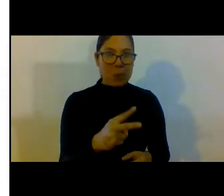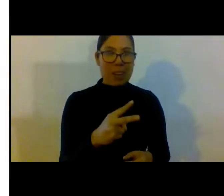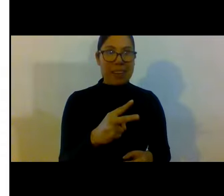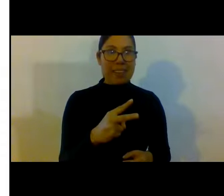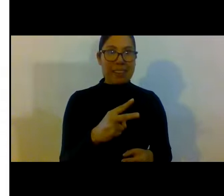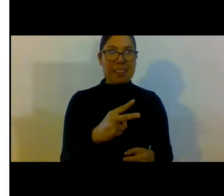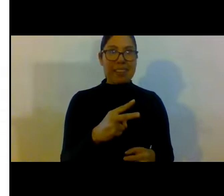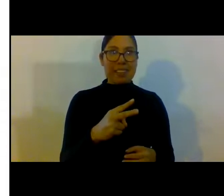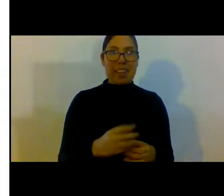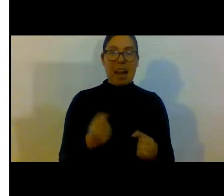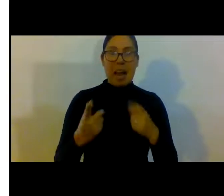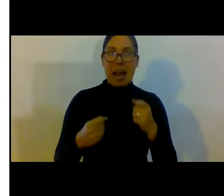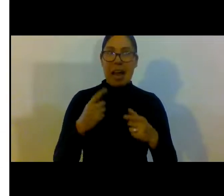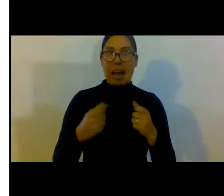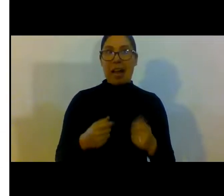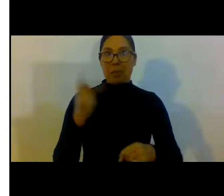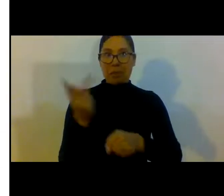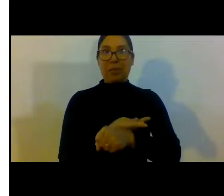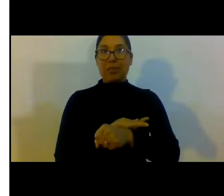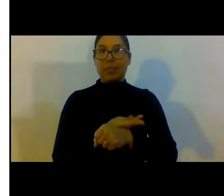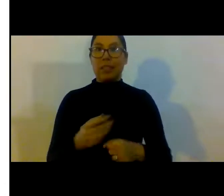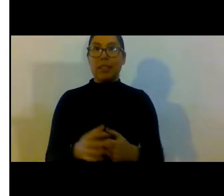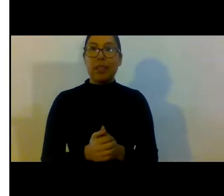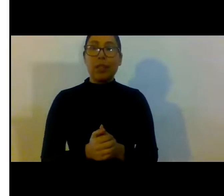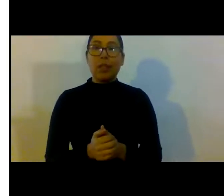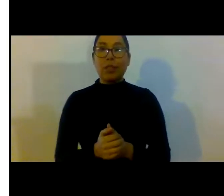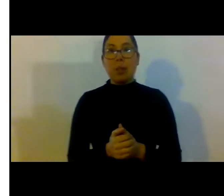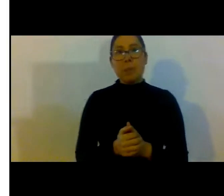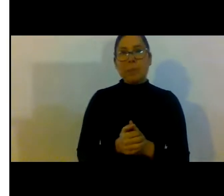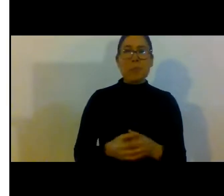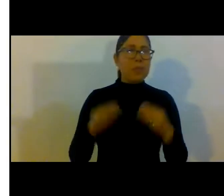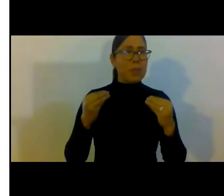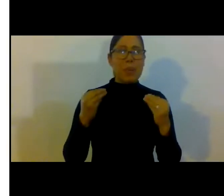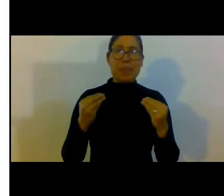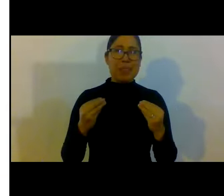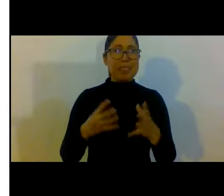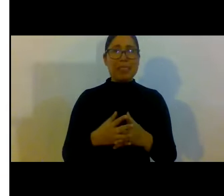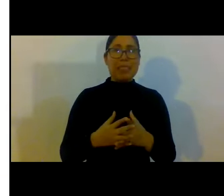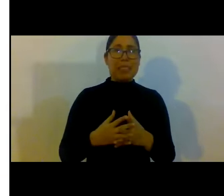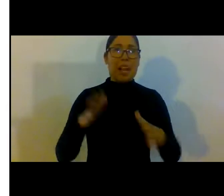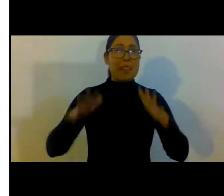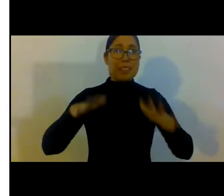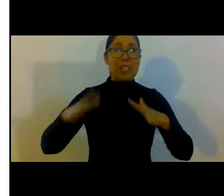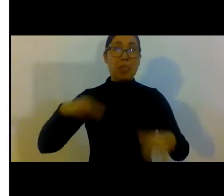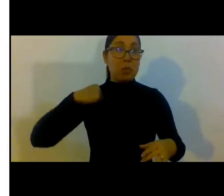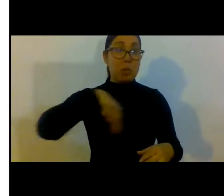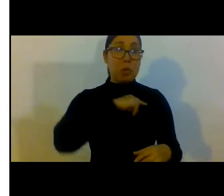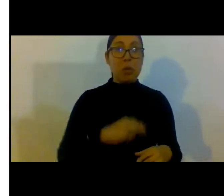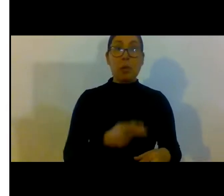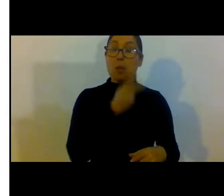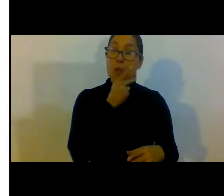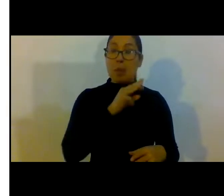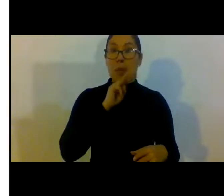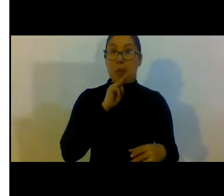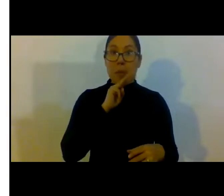tanto saben sobre sexualidad, sobre abuso sexual, nuestros niños y niñas. Y este método nos puede